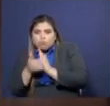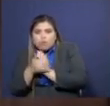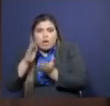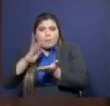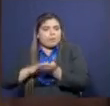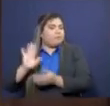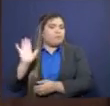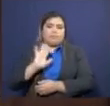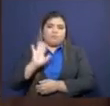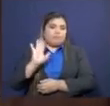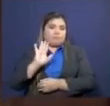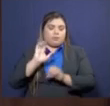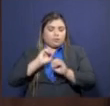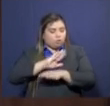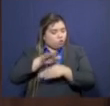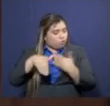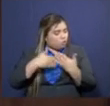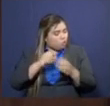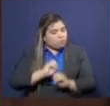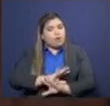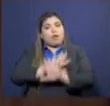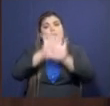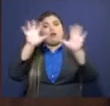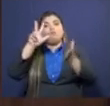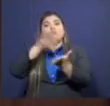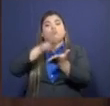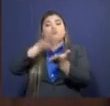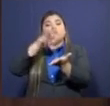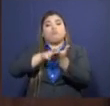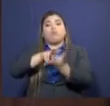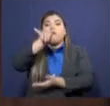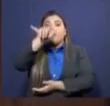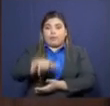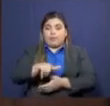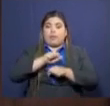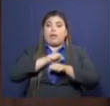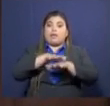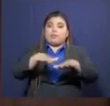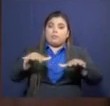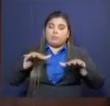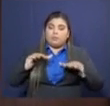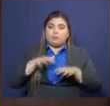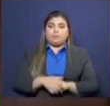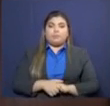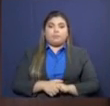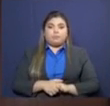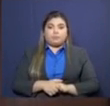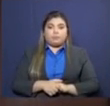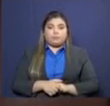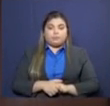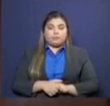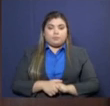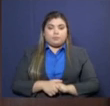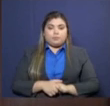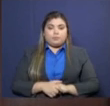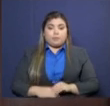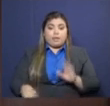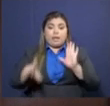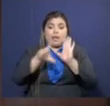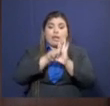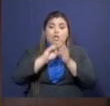La Ley de Asociación Público-Privada, aprobada en esta Asamblea. La